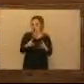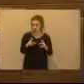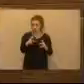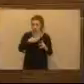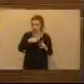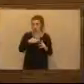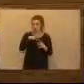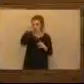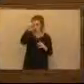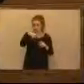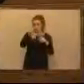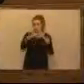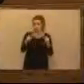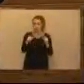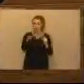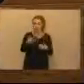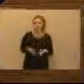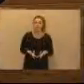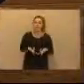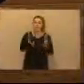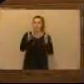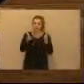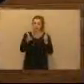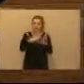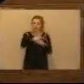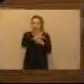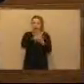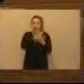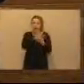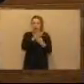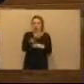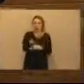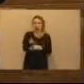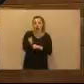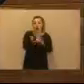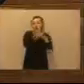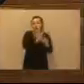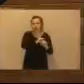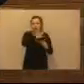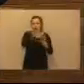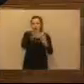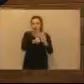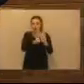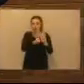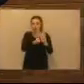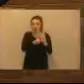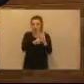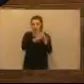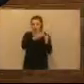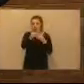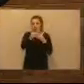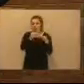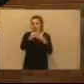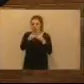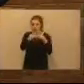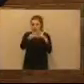cultural inmaterial en Asturias que permitirá abordar pues una protección más integral de los fenómenos culturales e inmateriales mediante